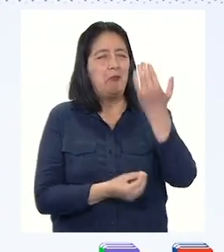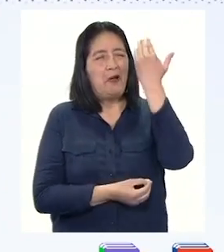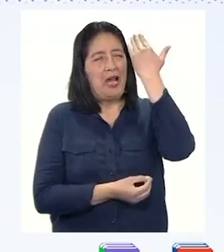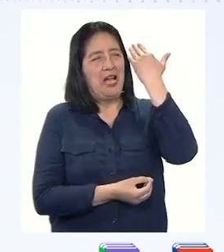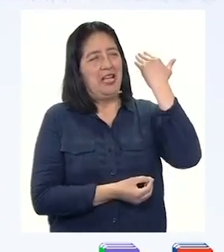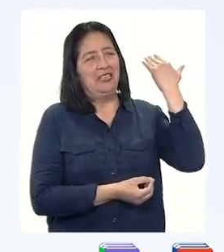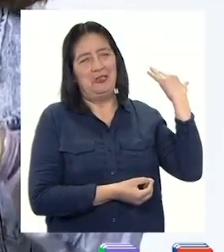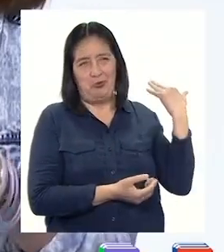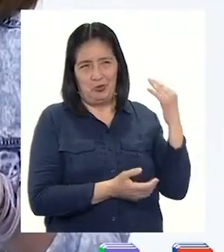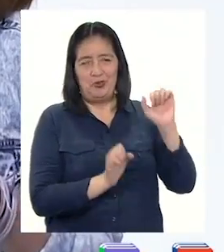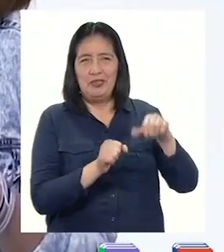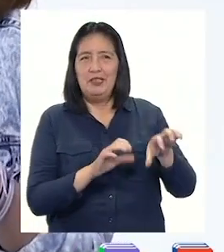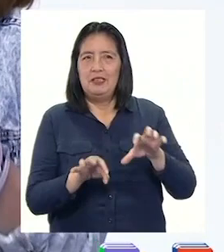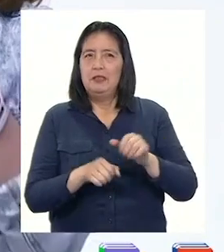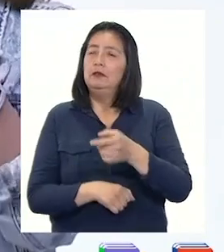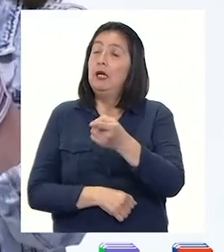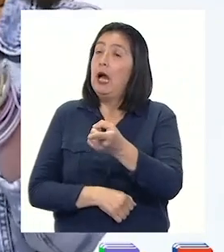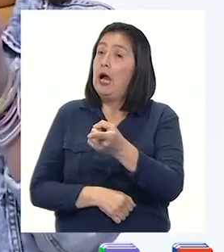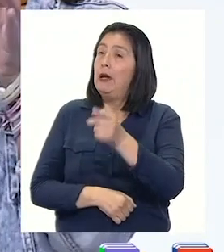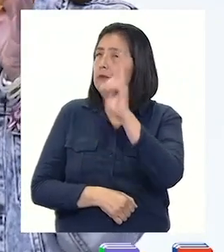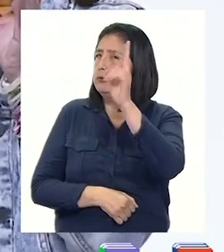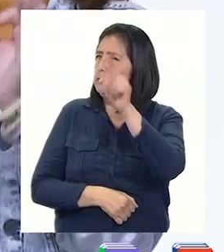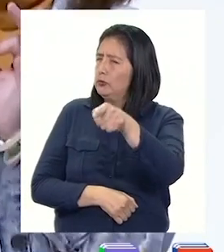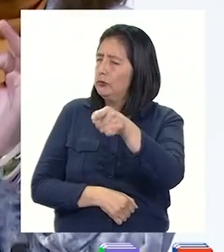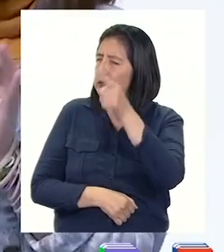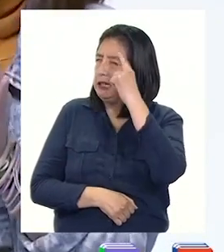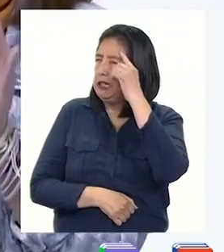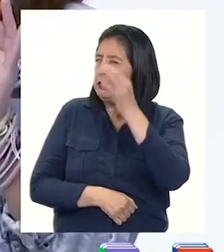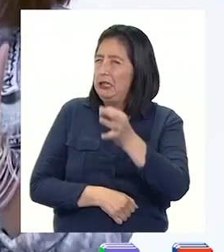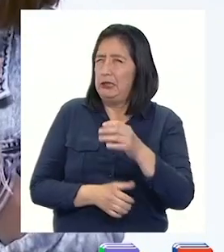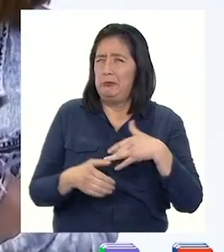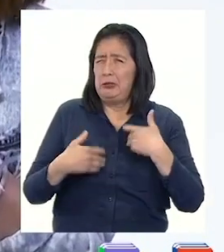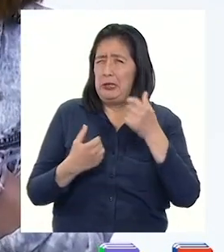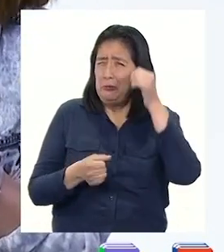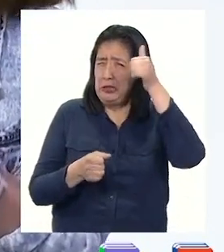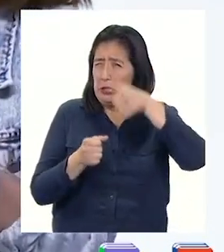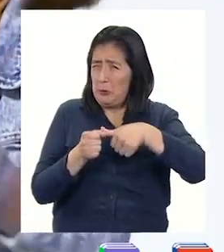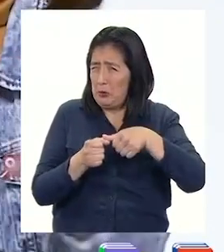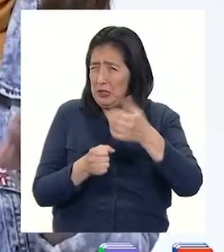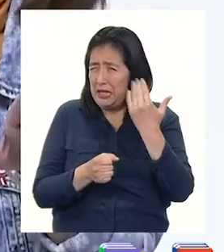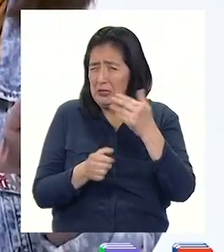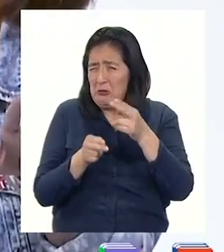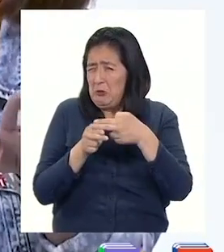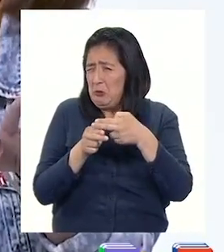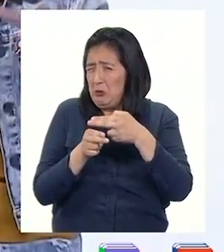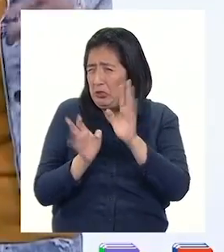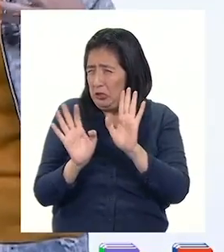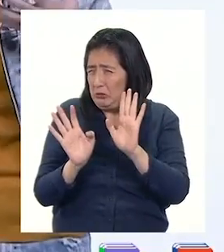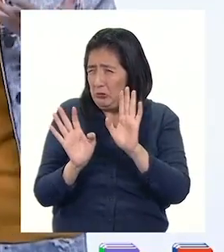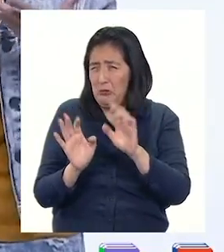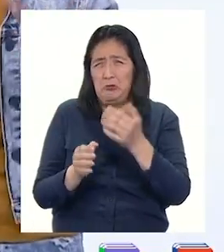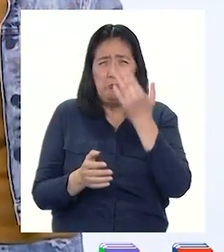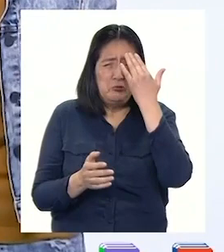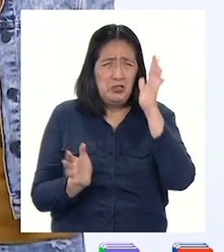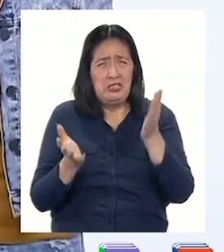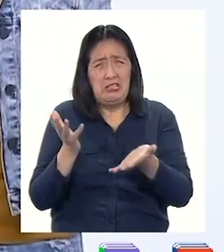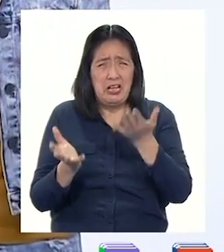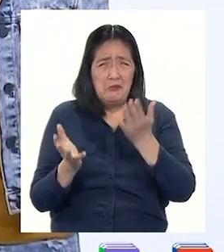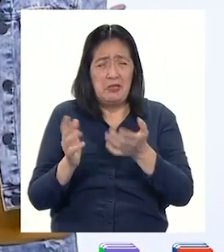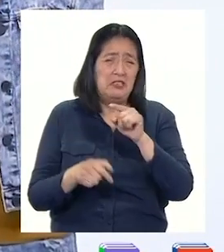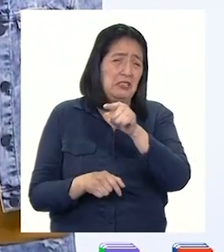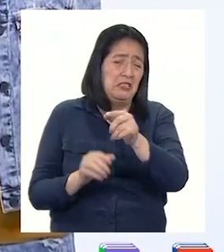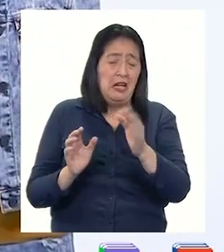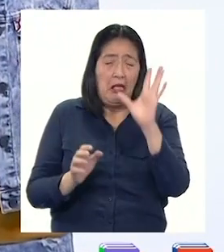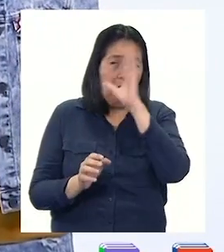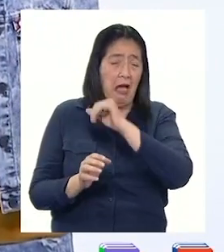nuestros antepasados. Profesor, ¿usted cree que podemos hacer un repaso? Uno cortito, nada más. No sé, por si alguien en